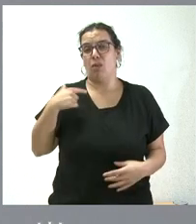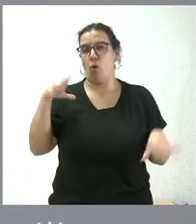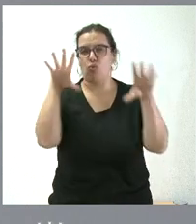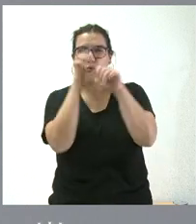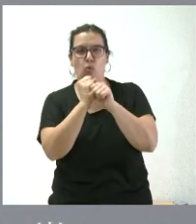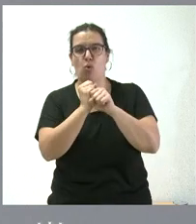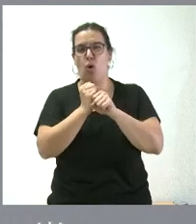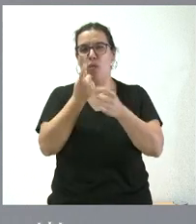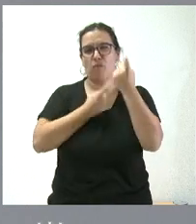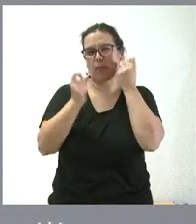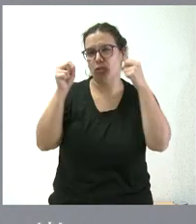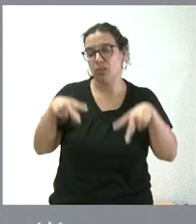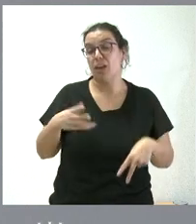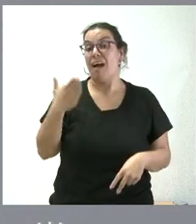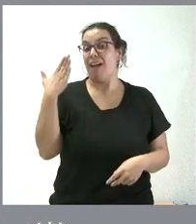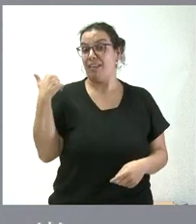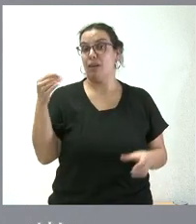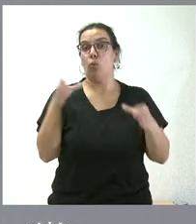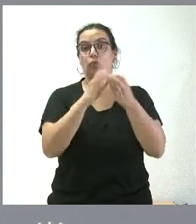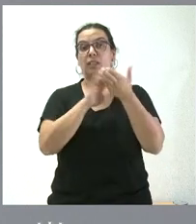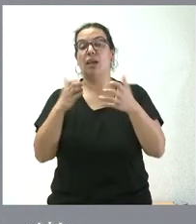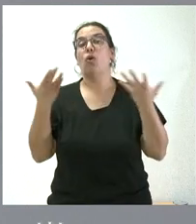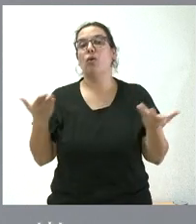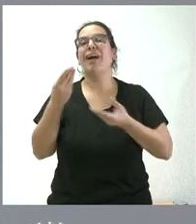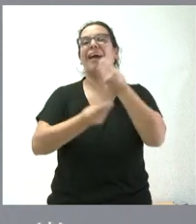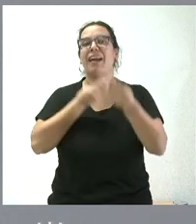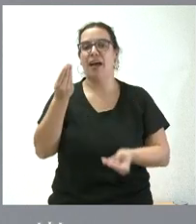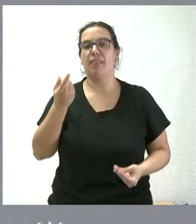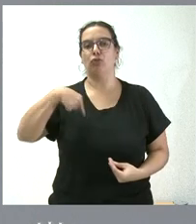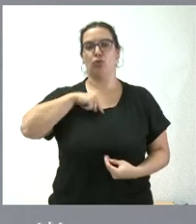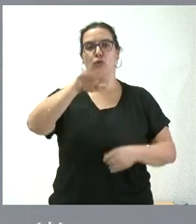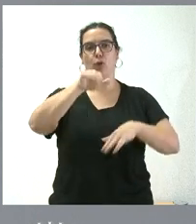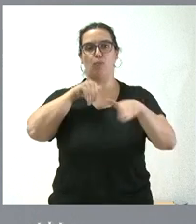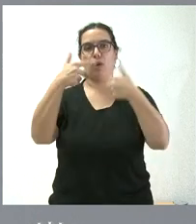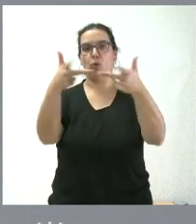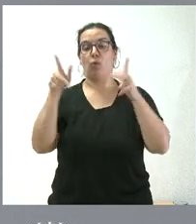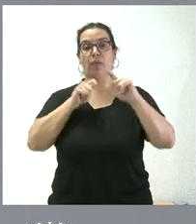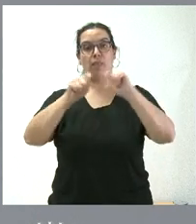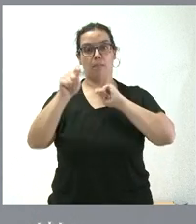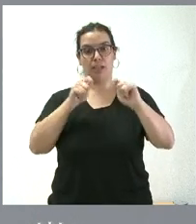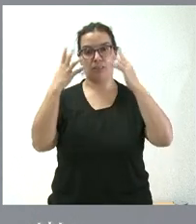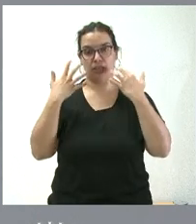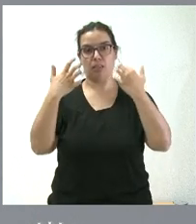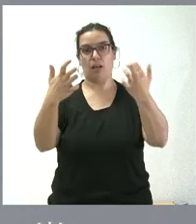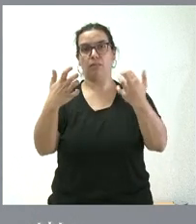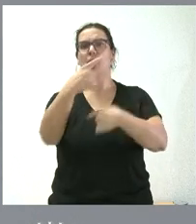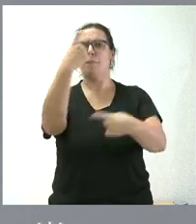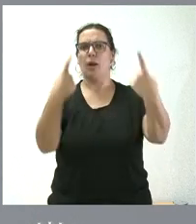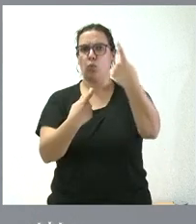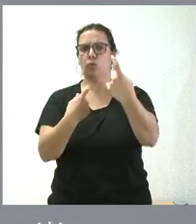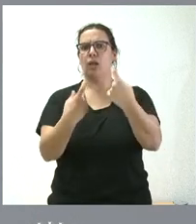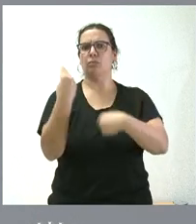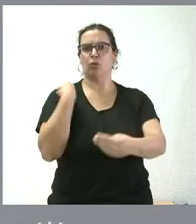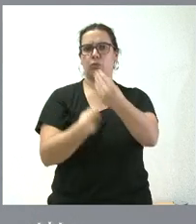ayer lo que hizo la junta de Castellón es decir convocamos una rueda de prensa asumimos preguntas